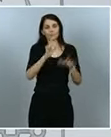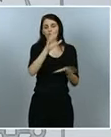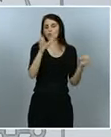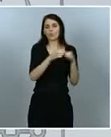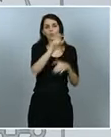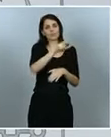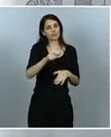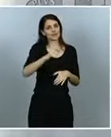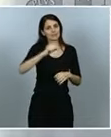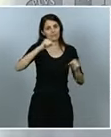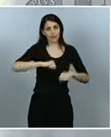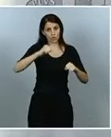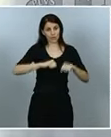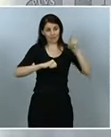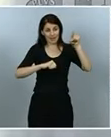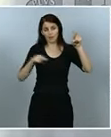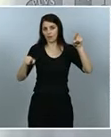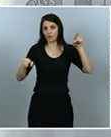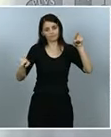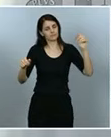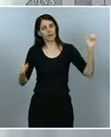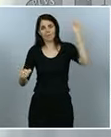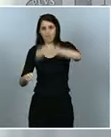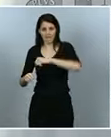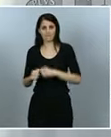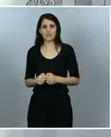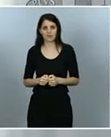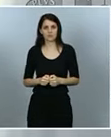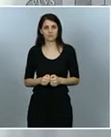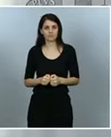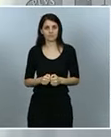superior a la que podríamos esperar comparativamente con los otros grupos. Las cifras